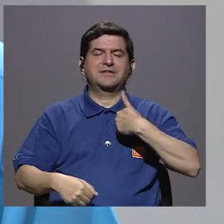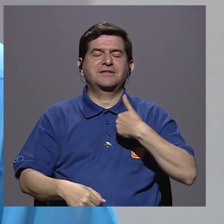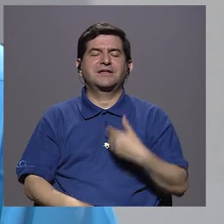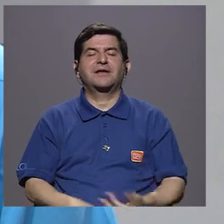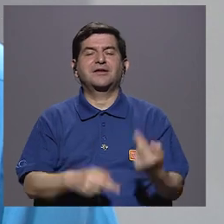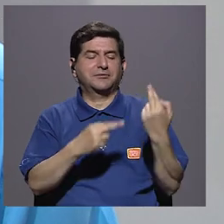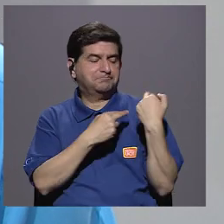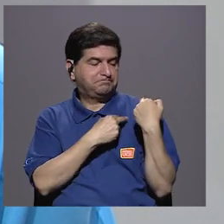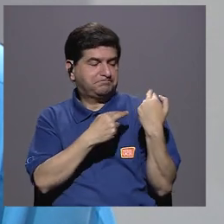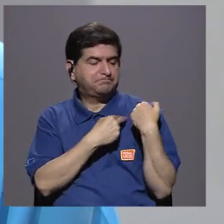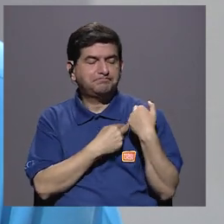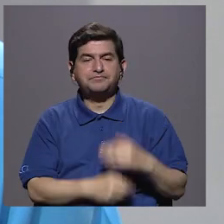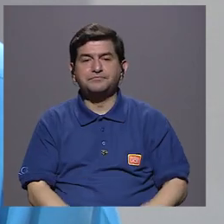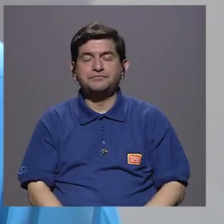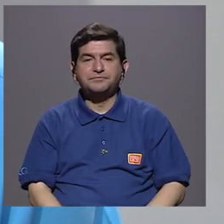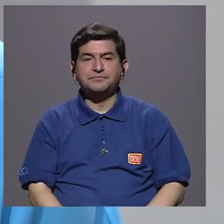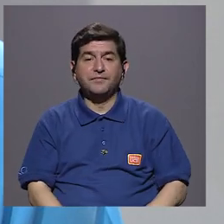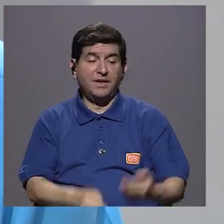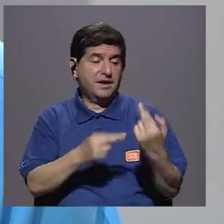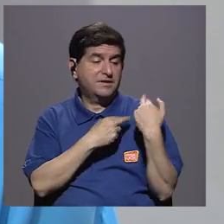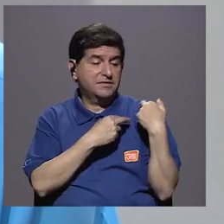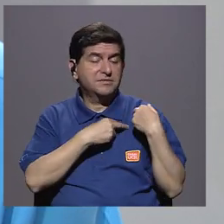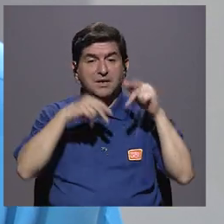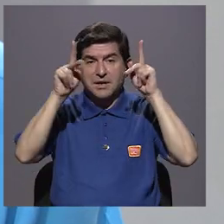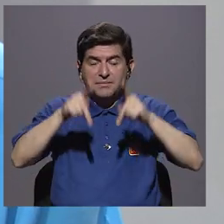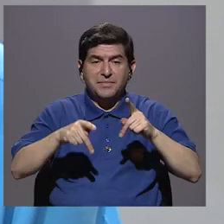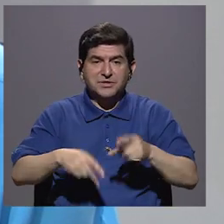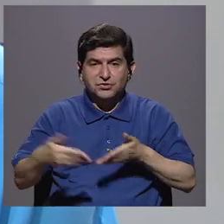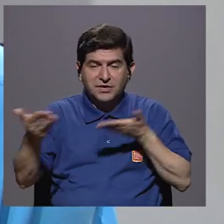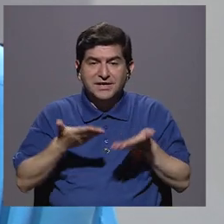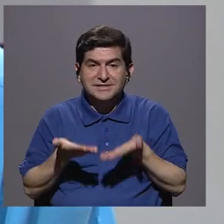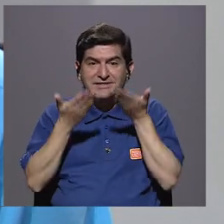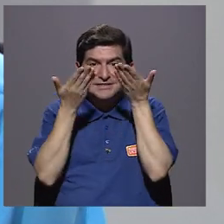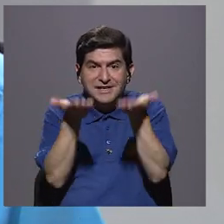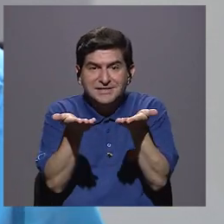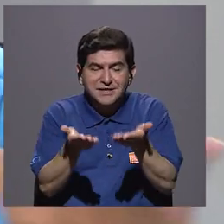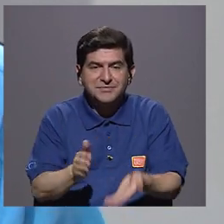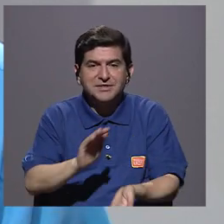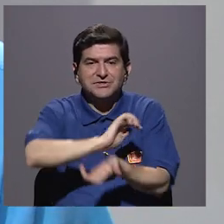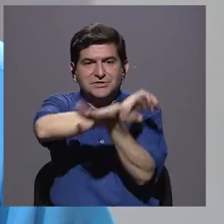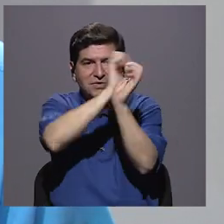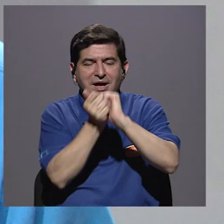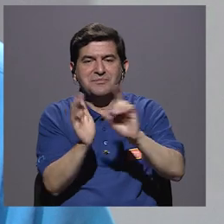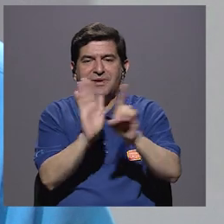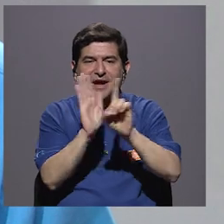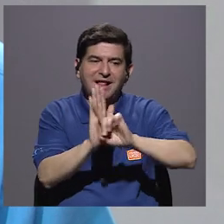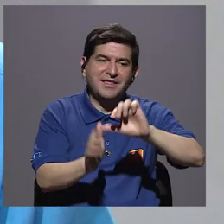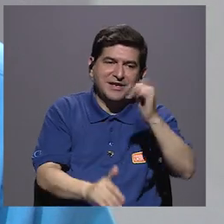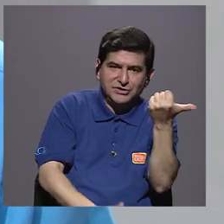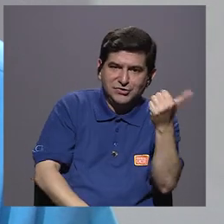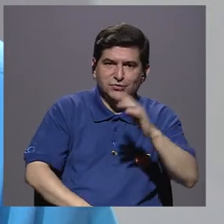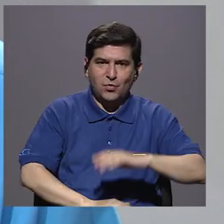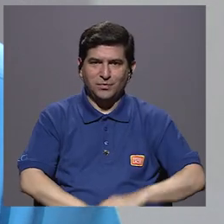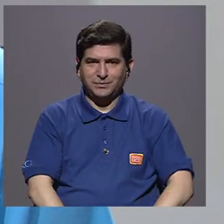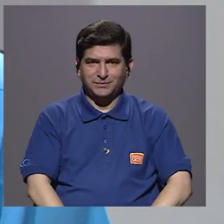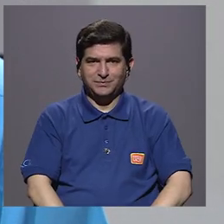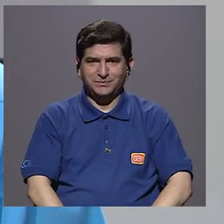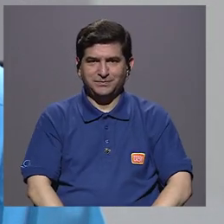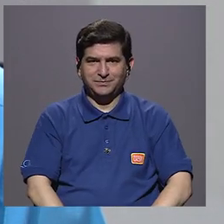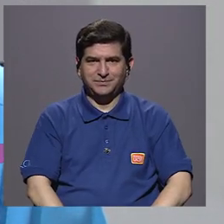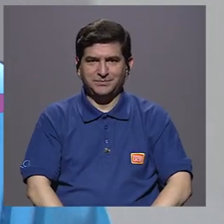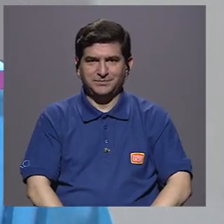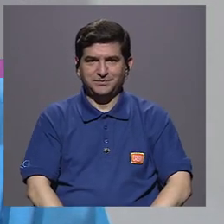deberes. Y generalmente los deberes de las personas que prestan los servicios se convierten en derechos de la otra persona.